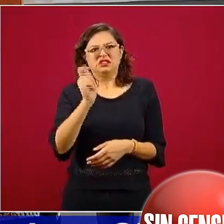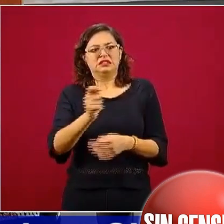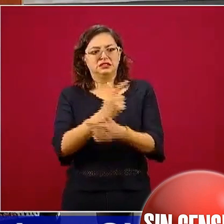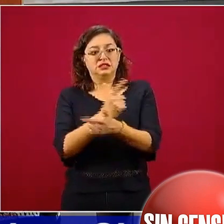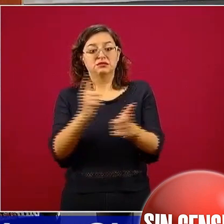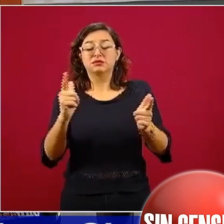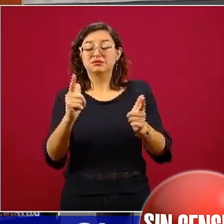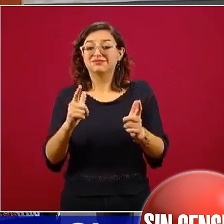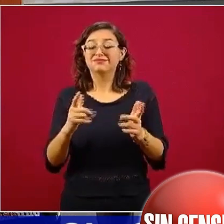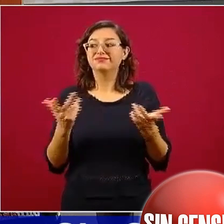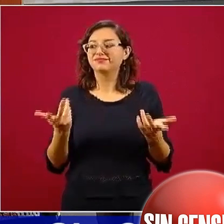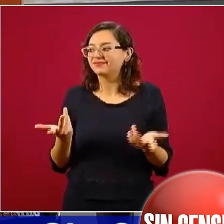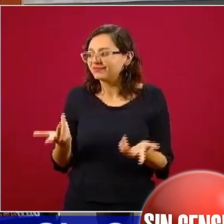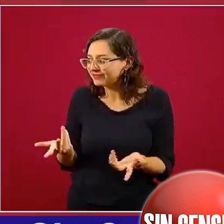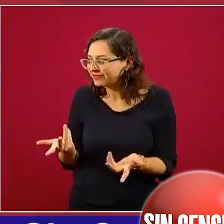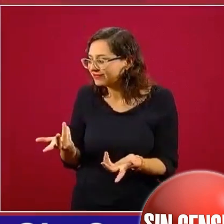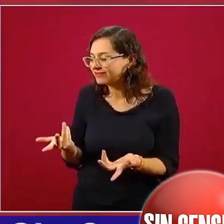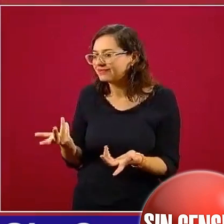actuaran